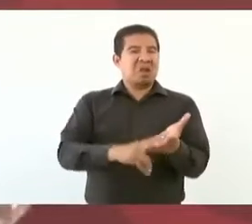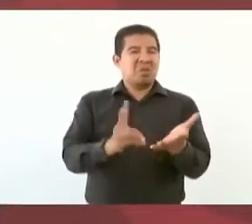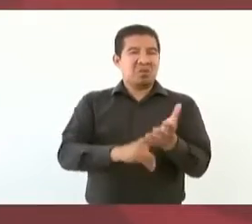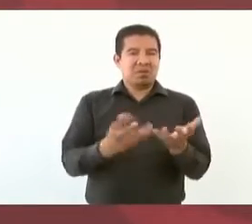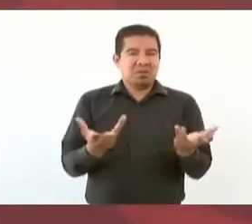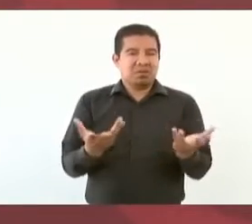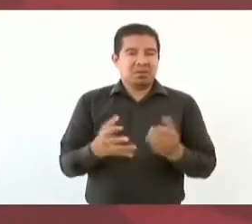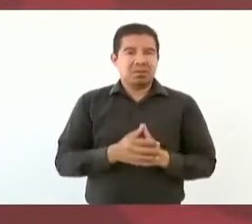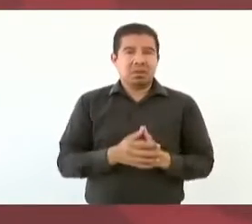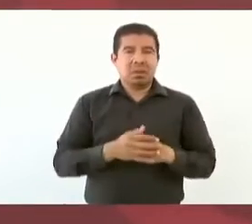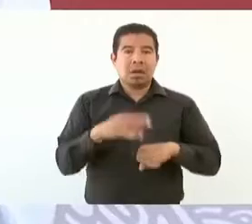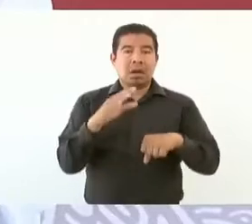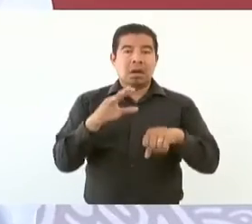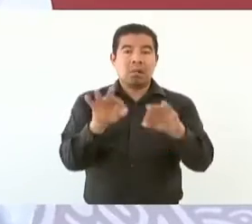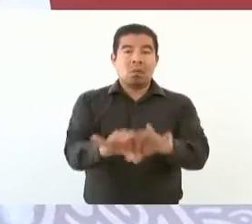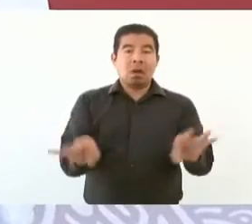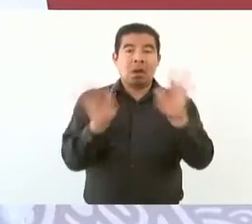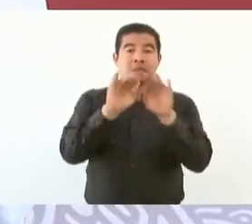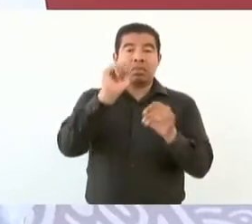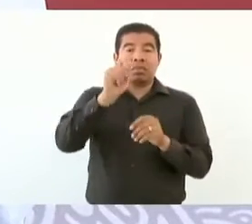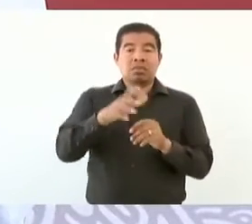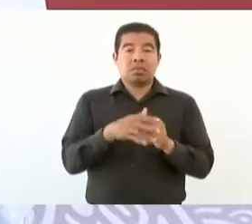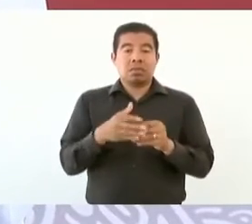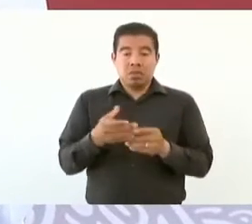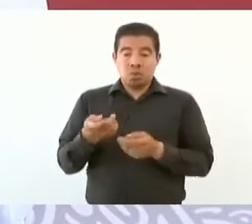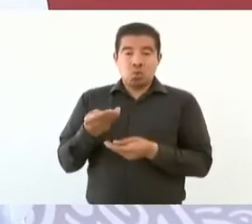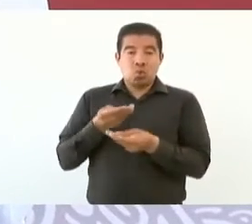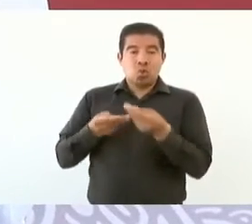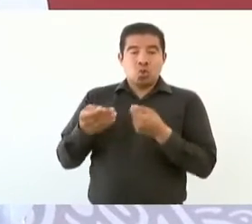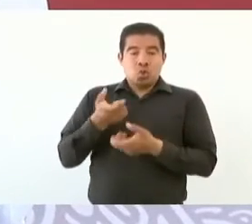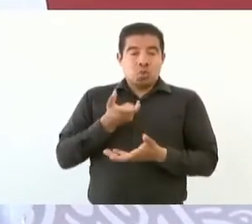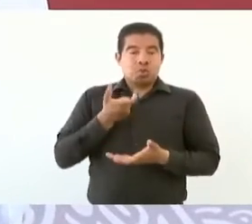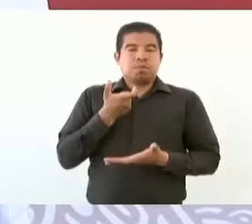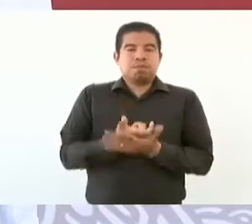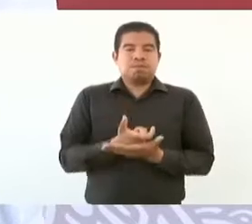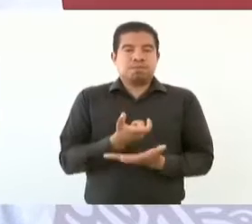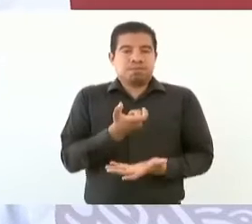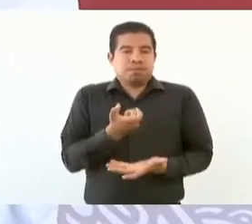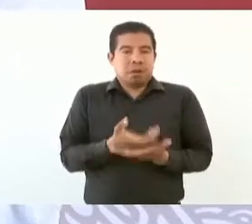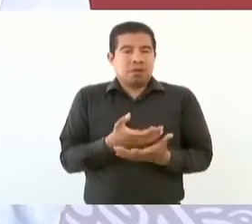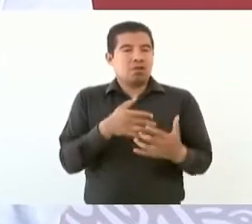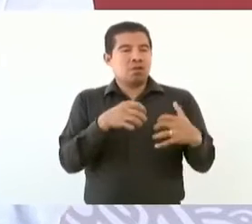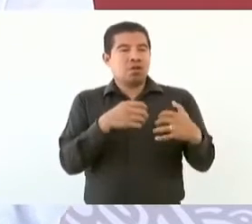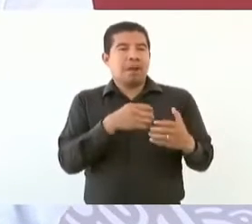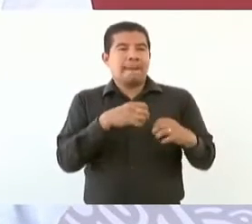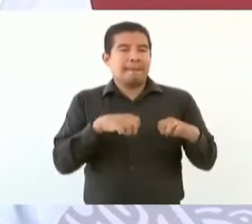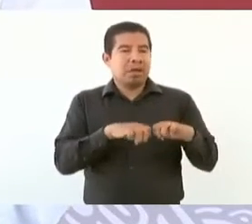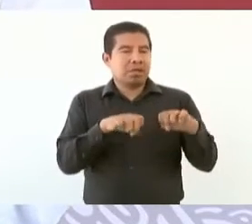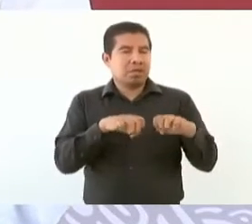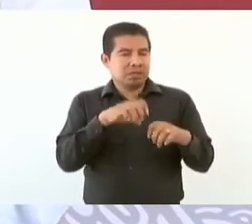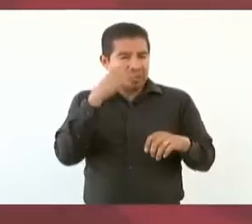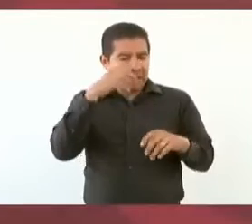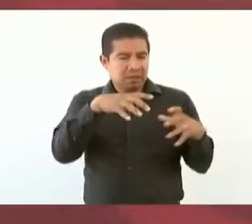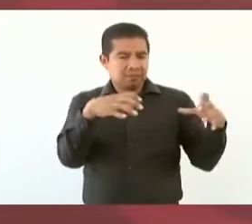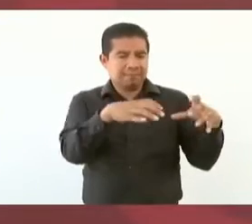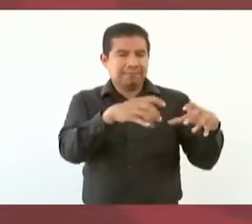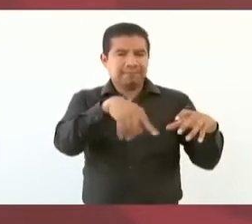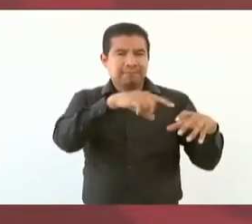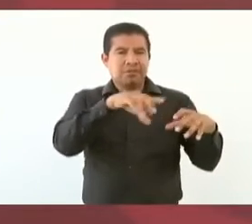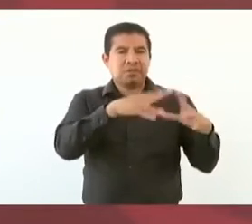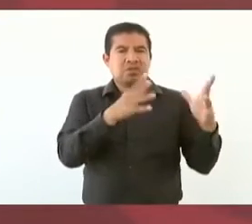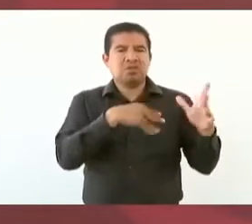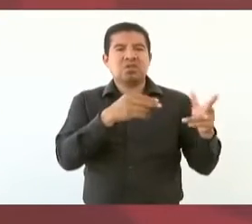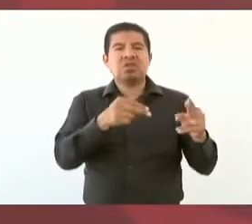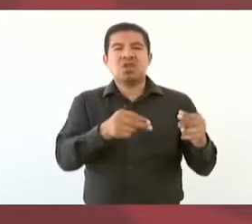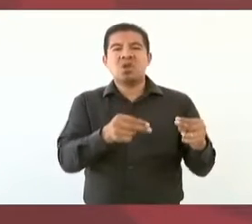importante era el capital, las empresas, en